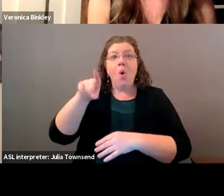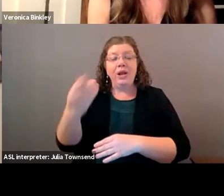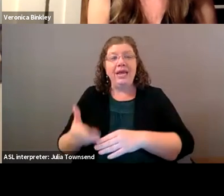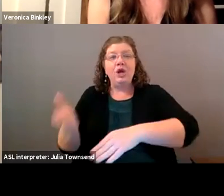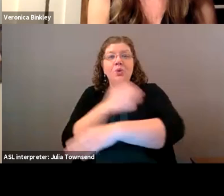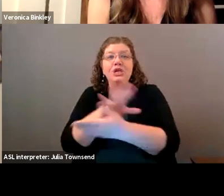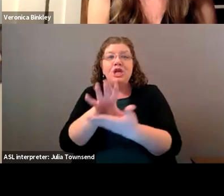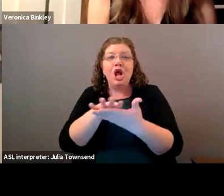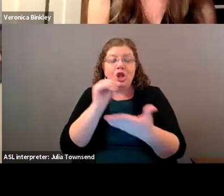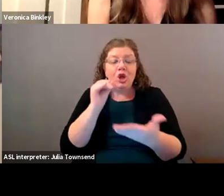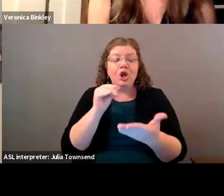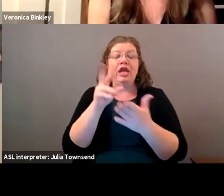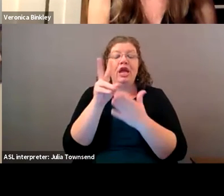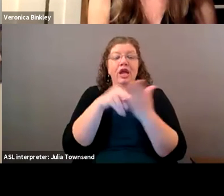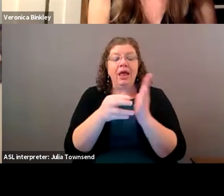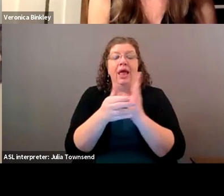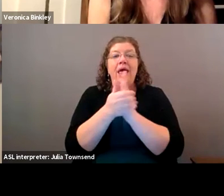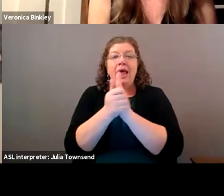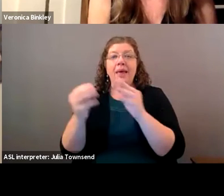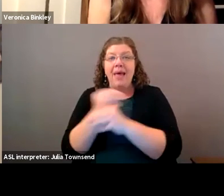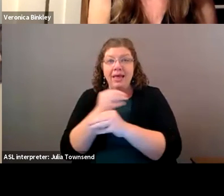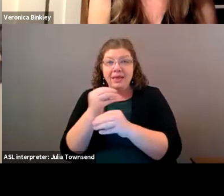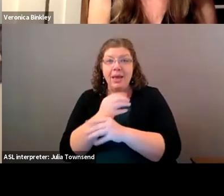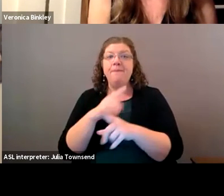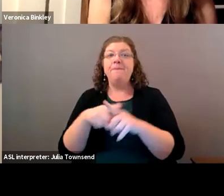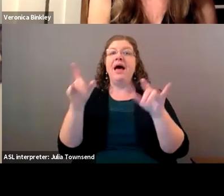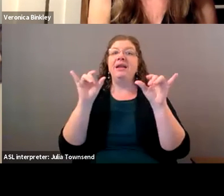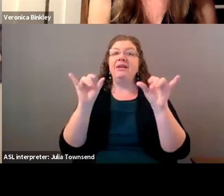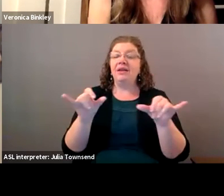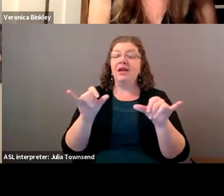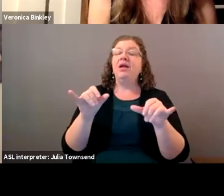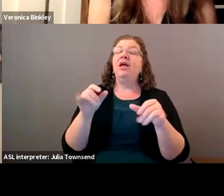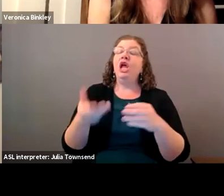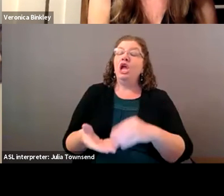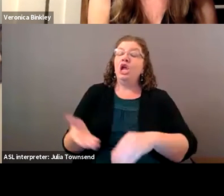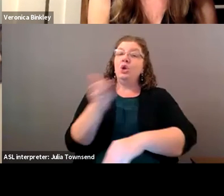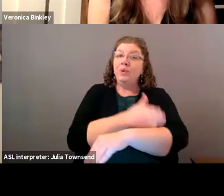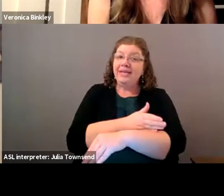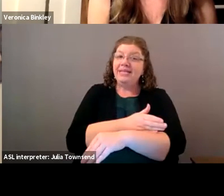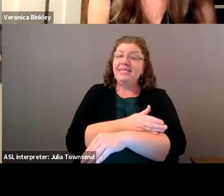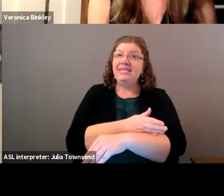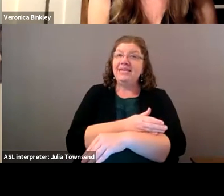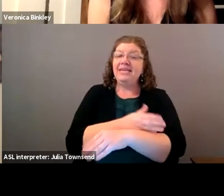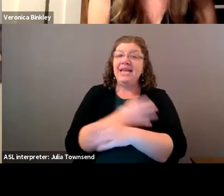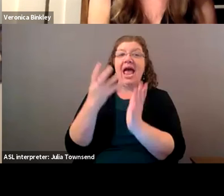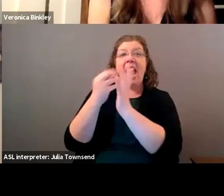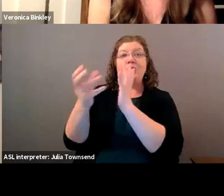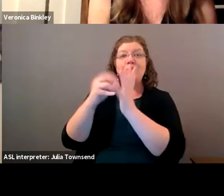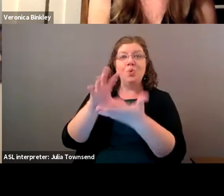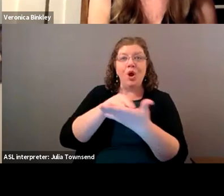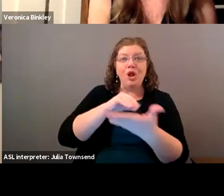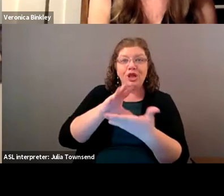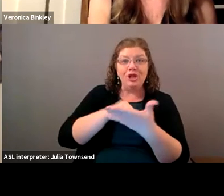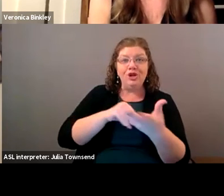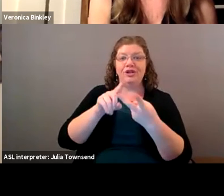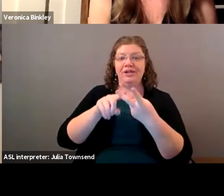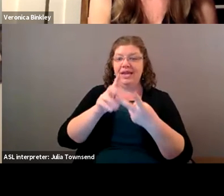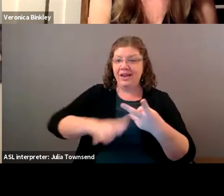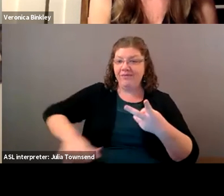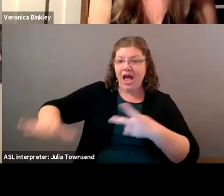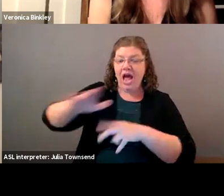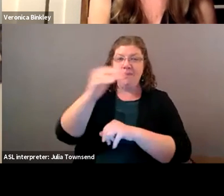solamente en alfabetización y matemáticas, sino que también aumentar el aprendizaje al aire libre, tener